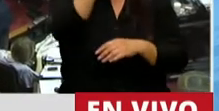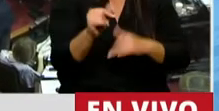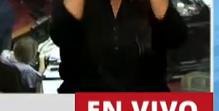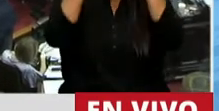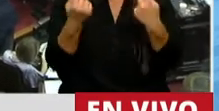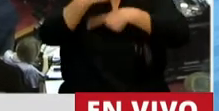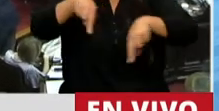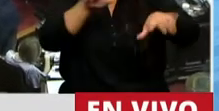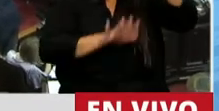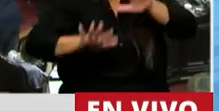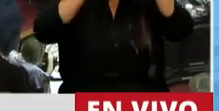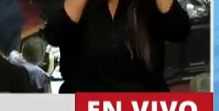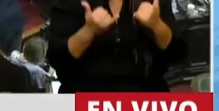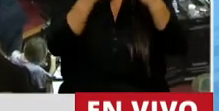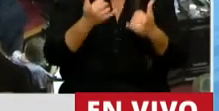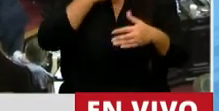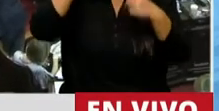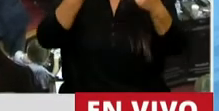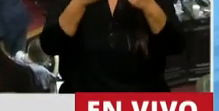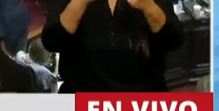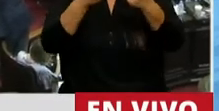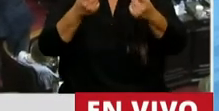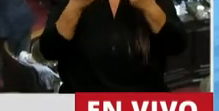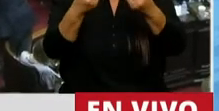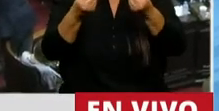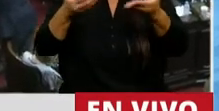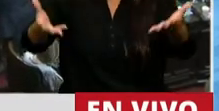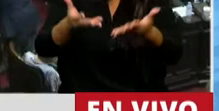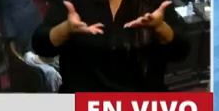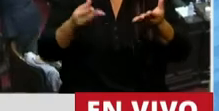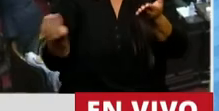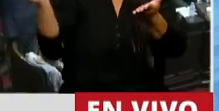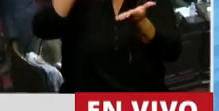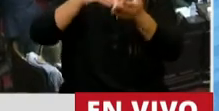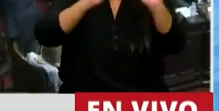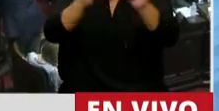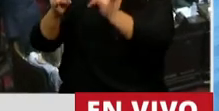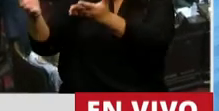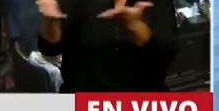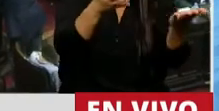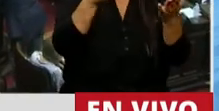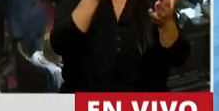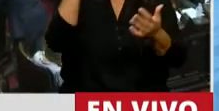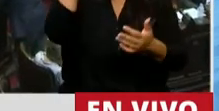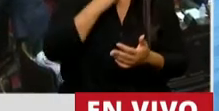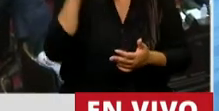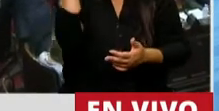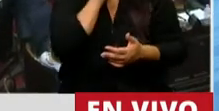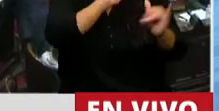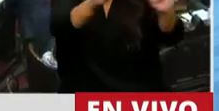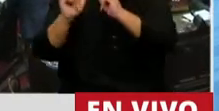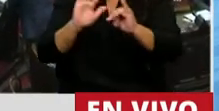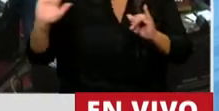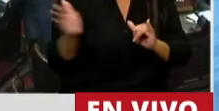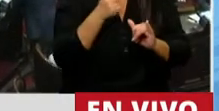hace, porque lo que necesitamos es incentivar que haya más jóvenes, más jóvenes que quieran